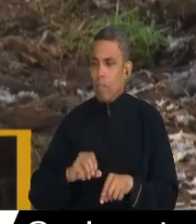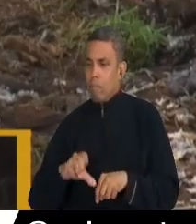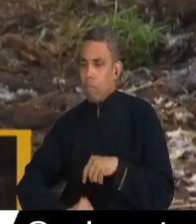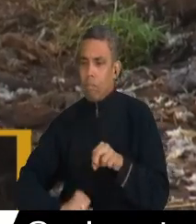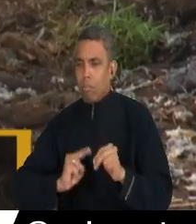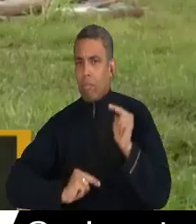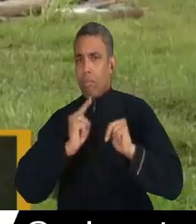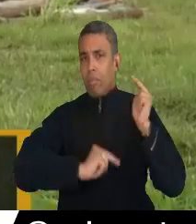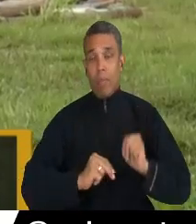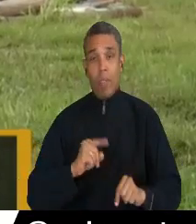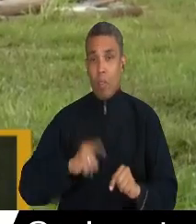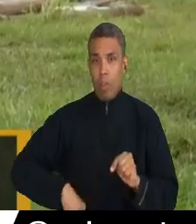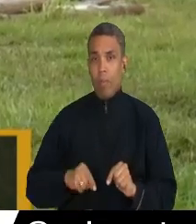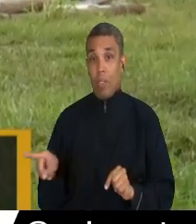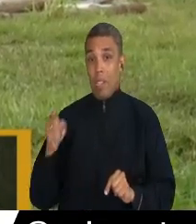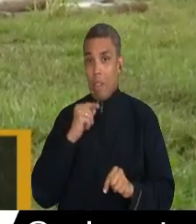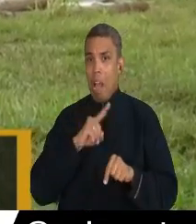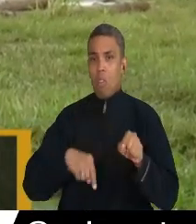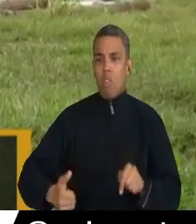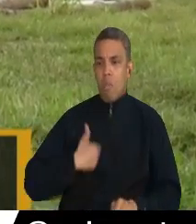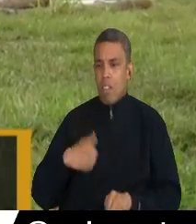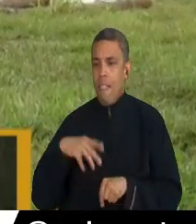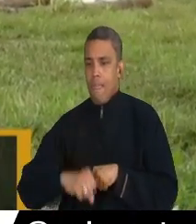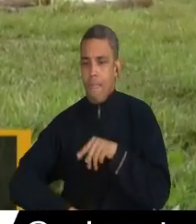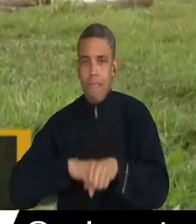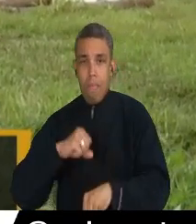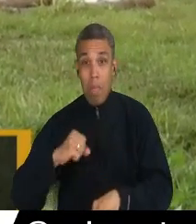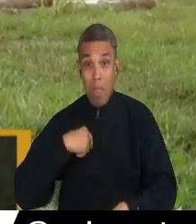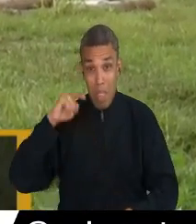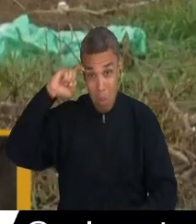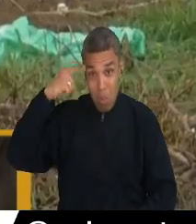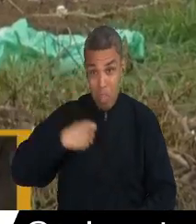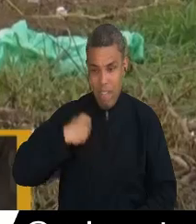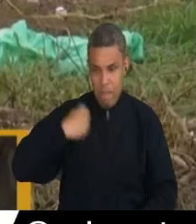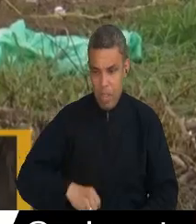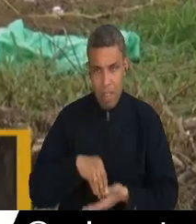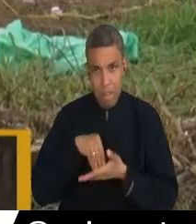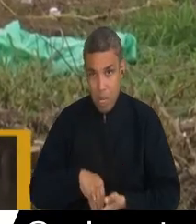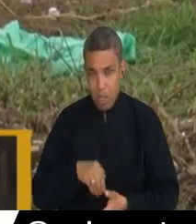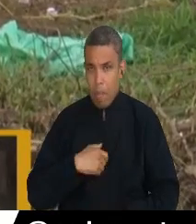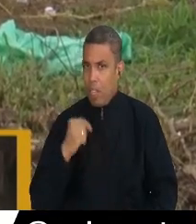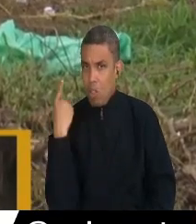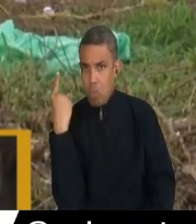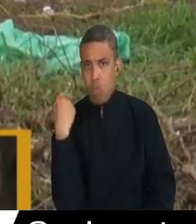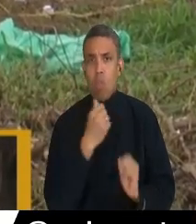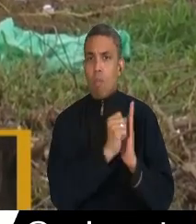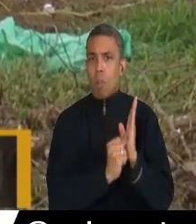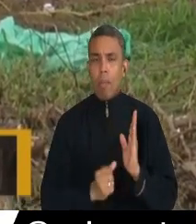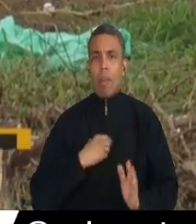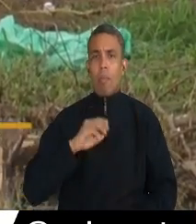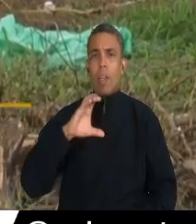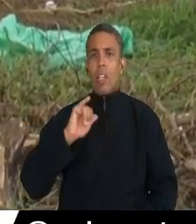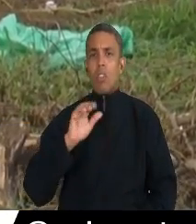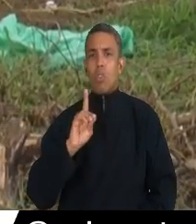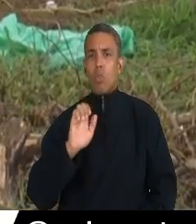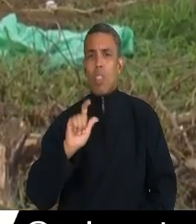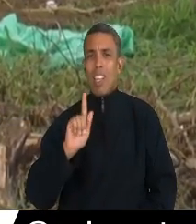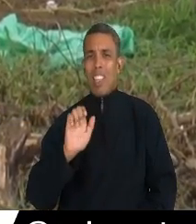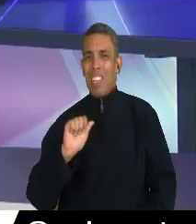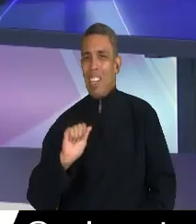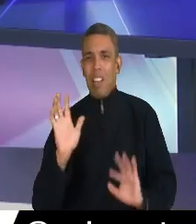contra de las invasiones en el municipio y que en la actualidad el único proyecto que legalmente se gestiona es el de Ciudadela Centenario en la